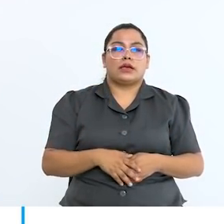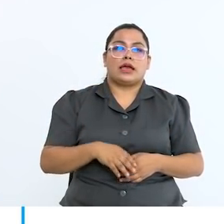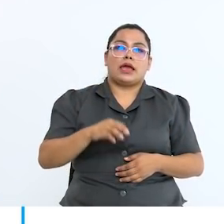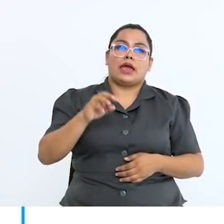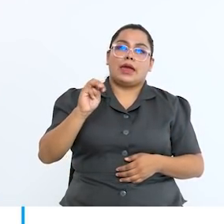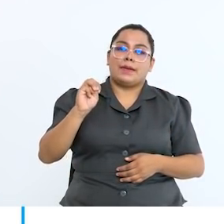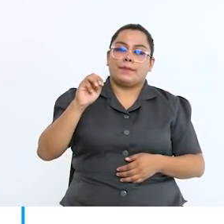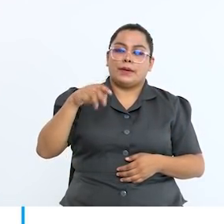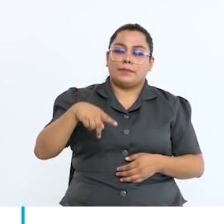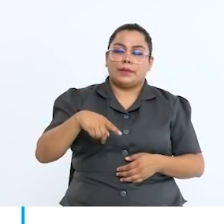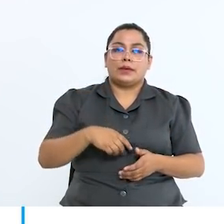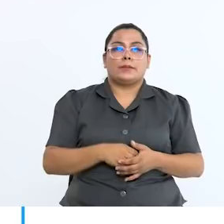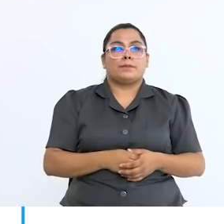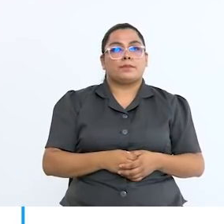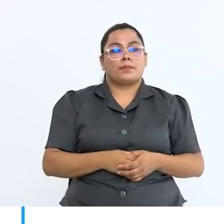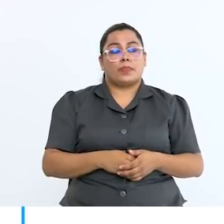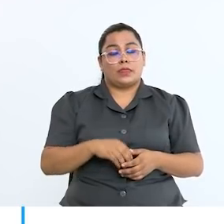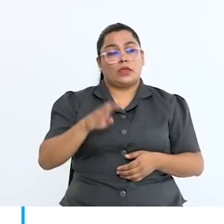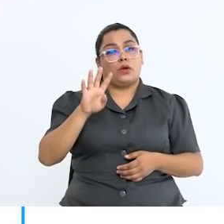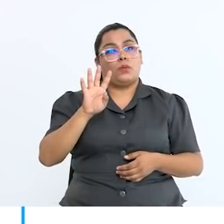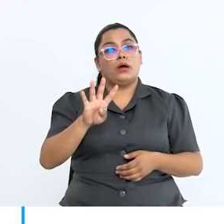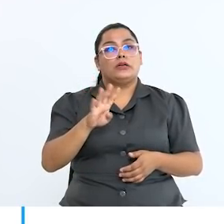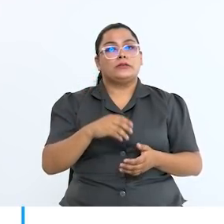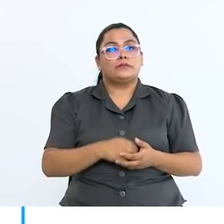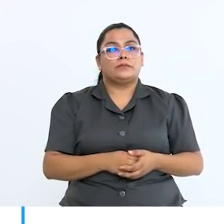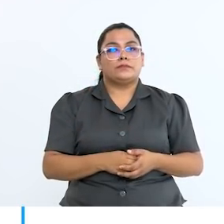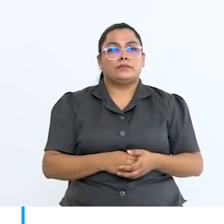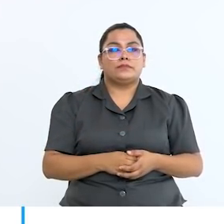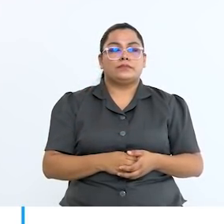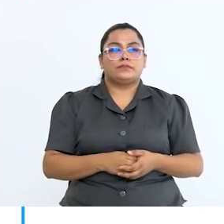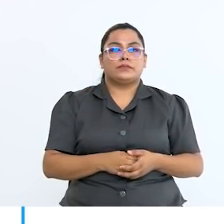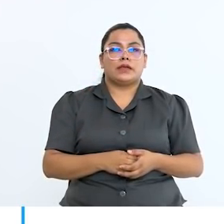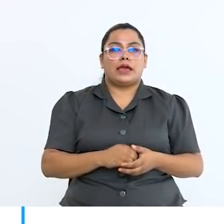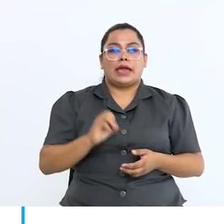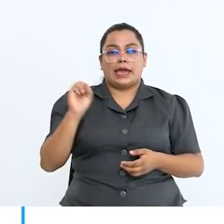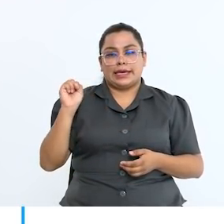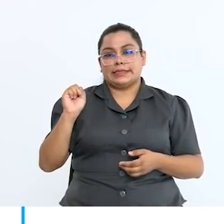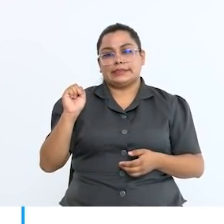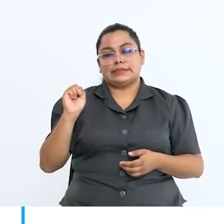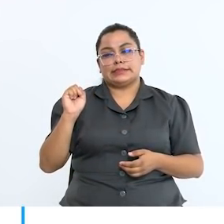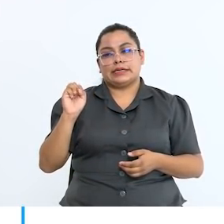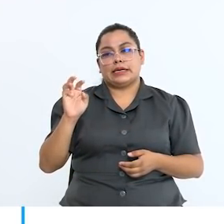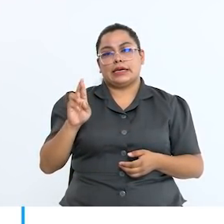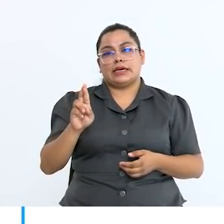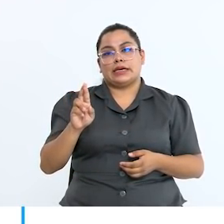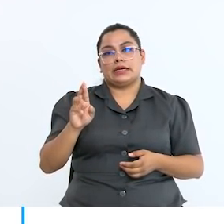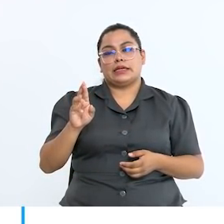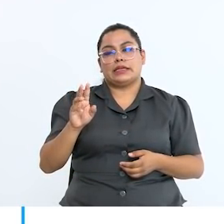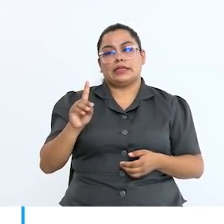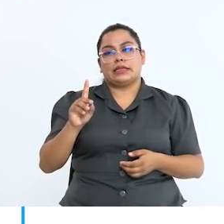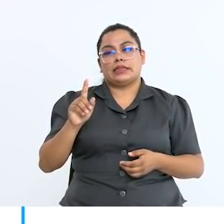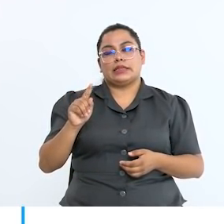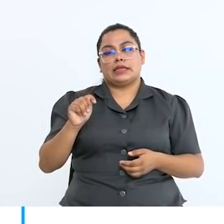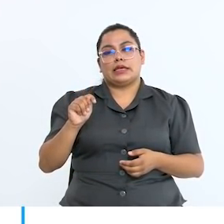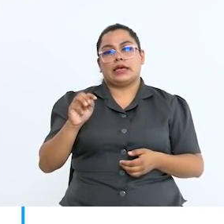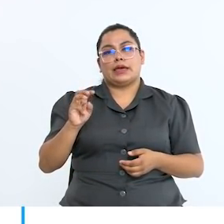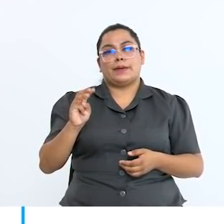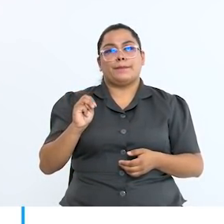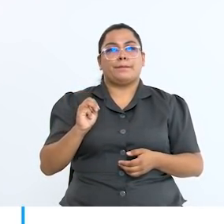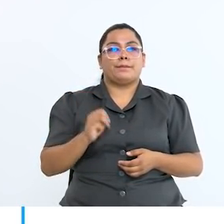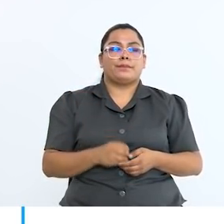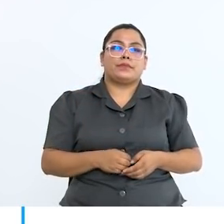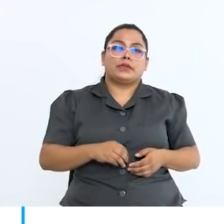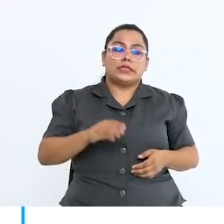y P, en la unidad 4 las consonantes S, L, D, T,